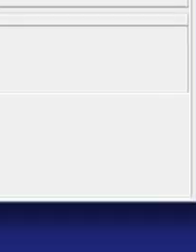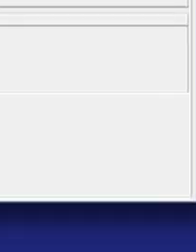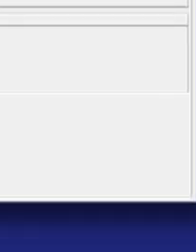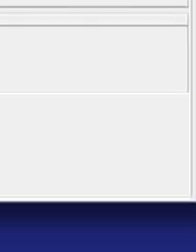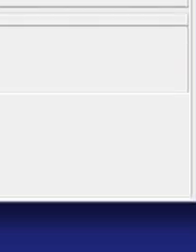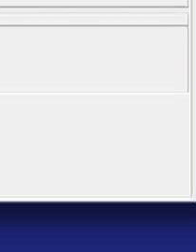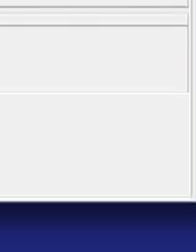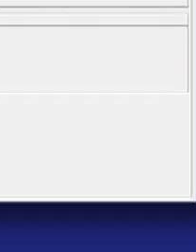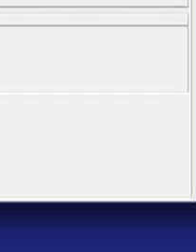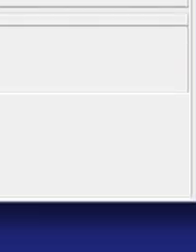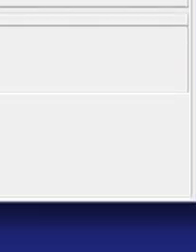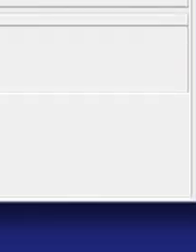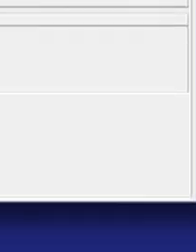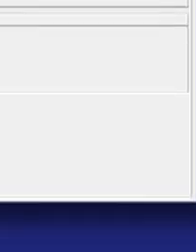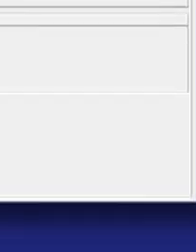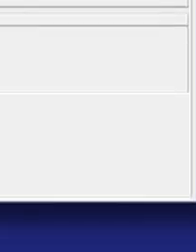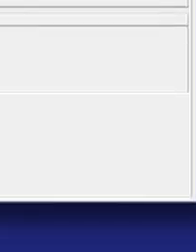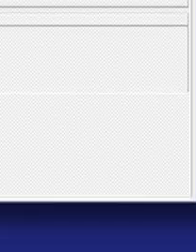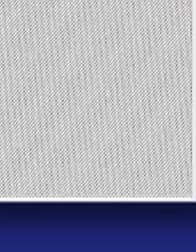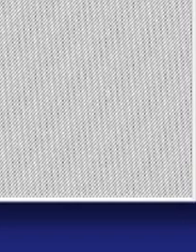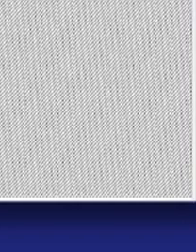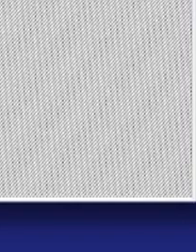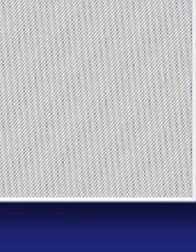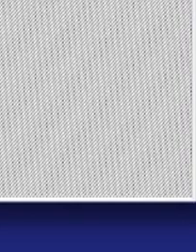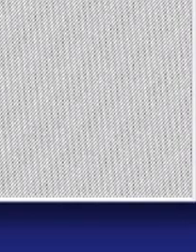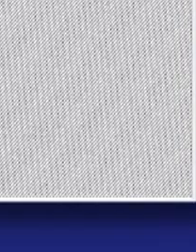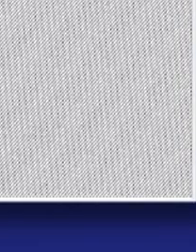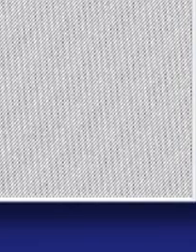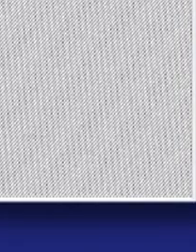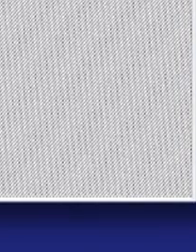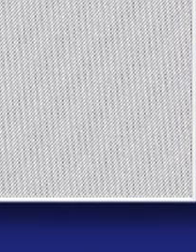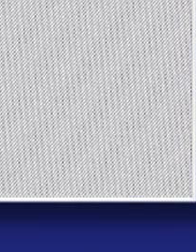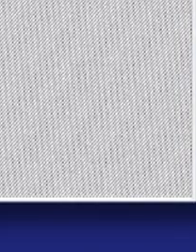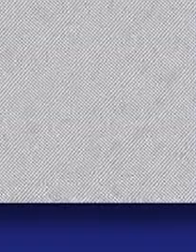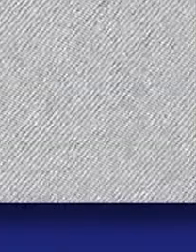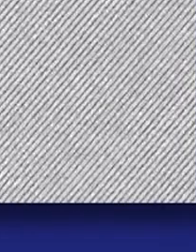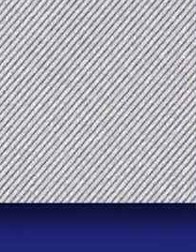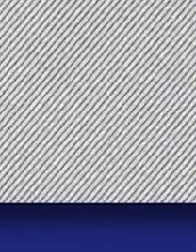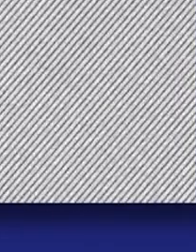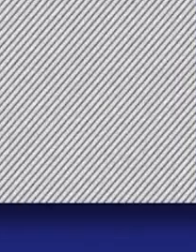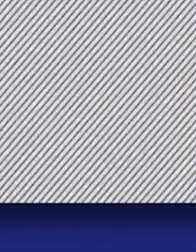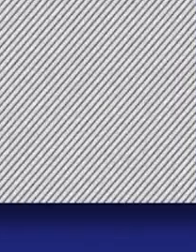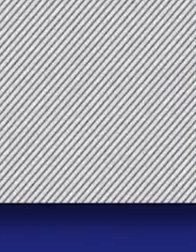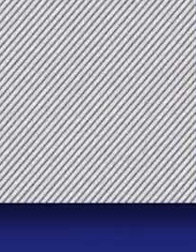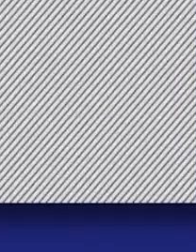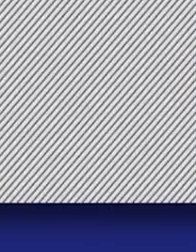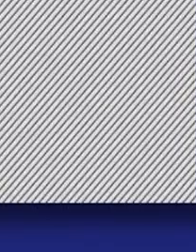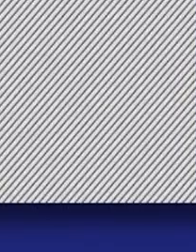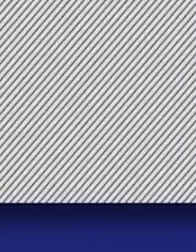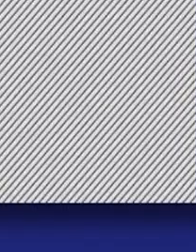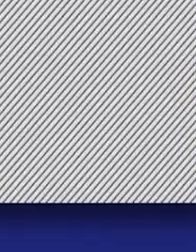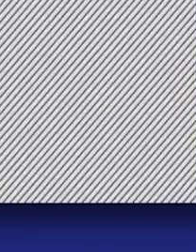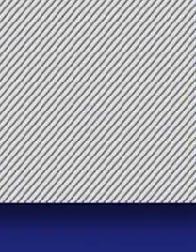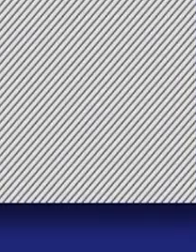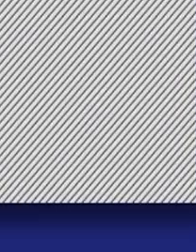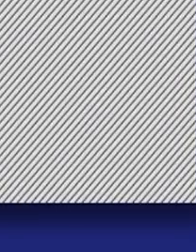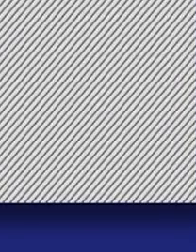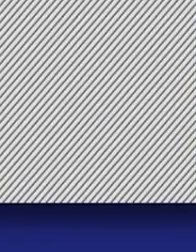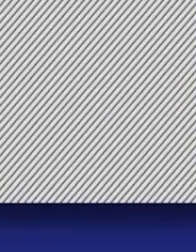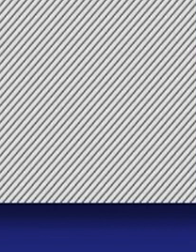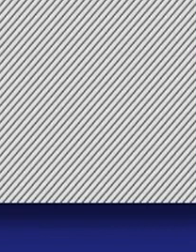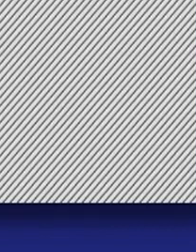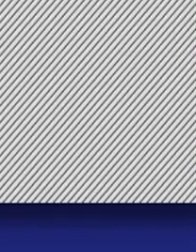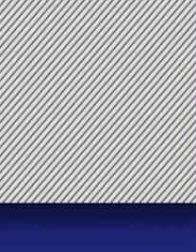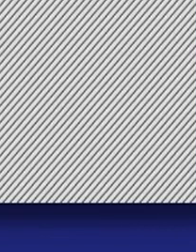Paso 4. Luego nos desplazamos a la pestaña del panel para ejecutar nuestra actividad de identificación. La imagen contiene